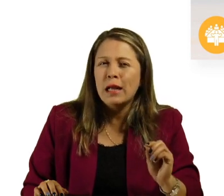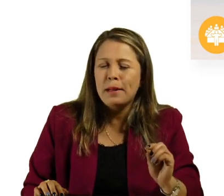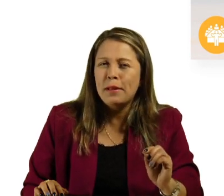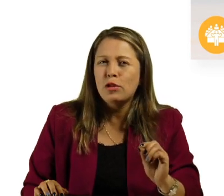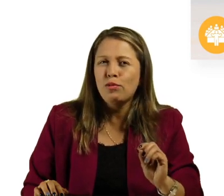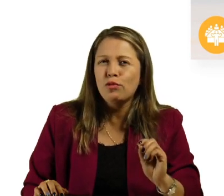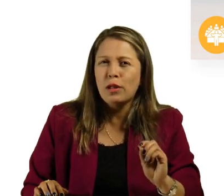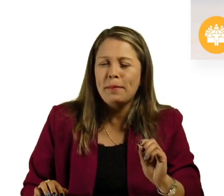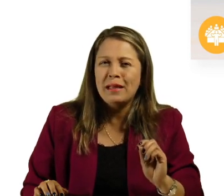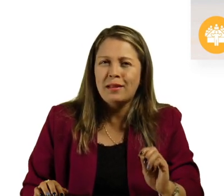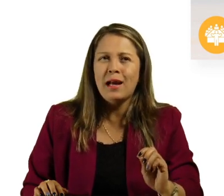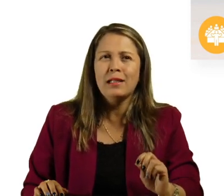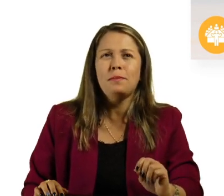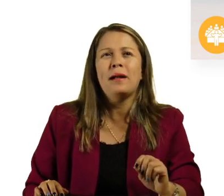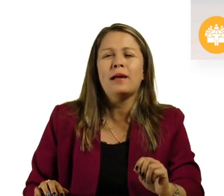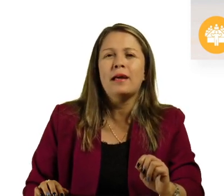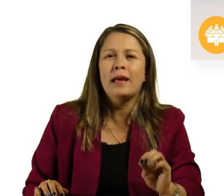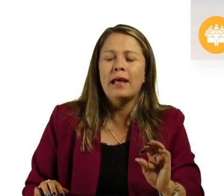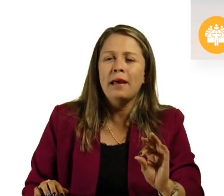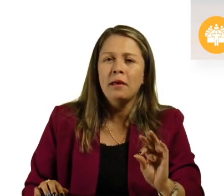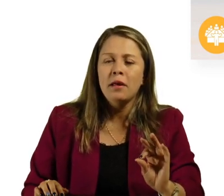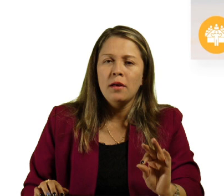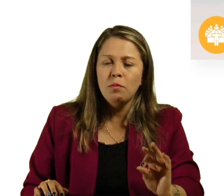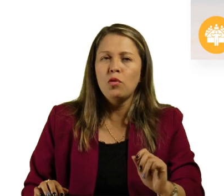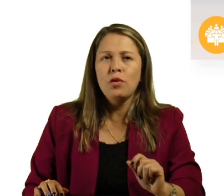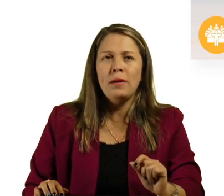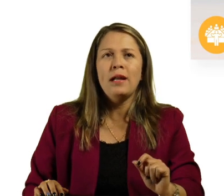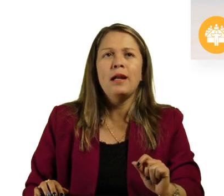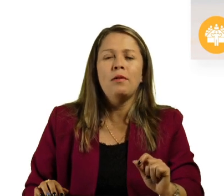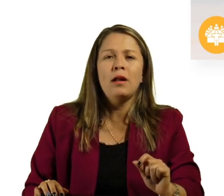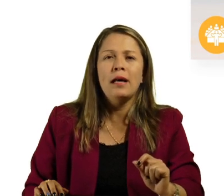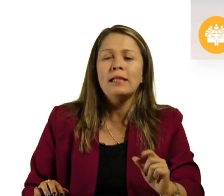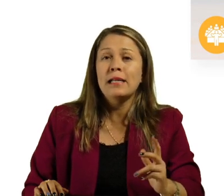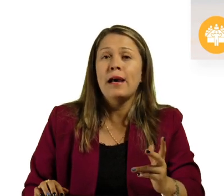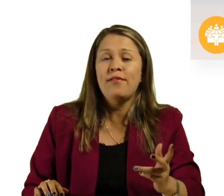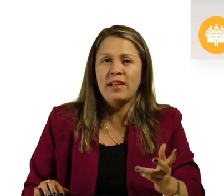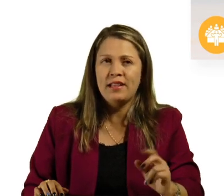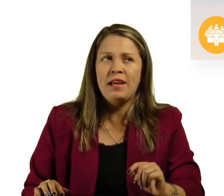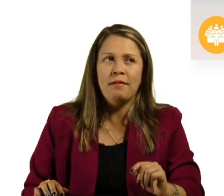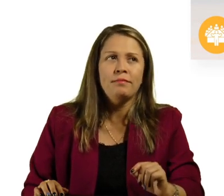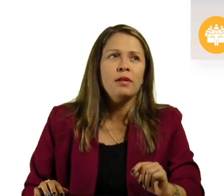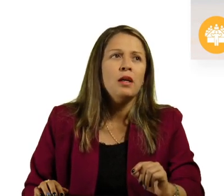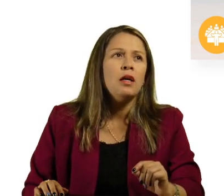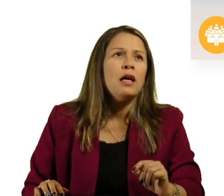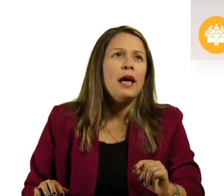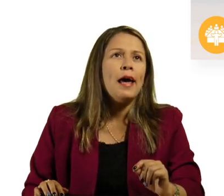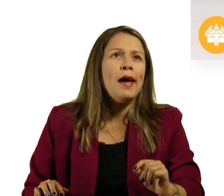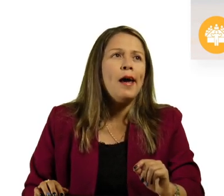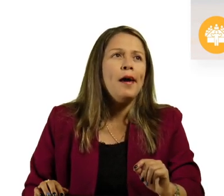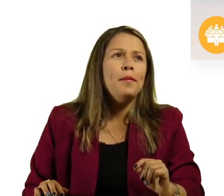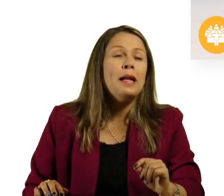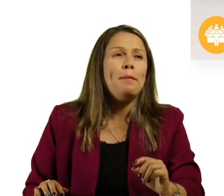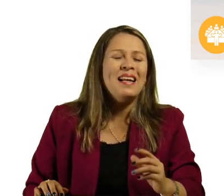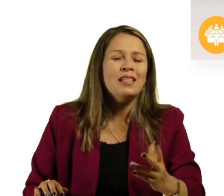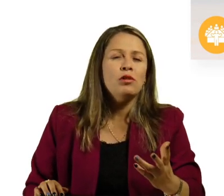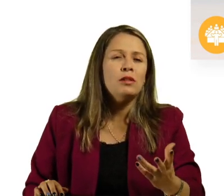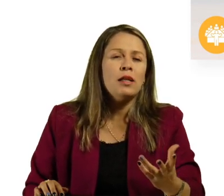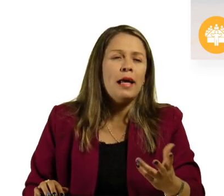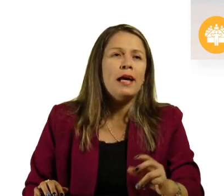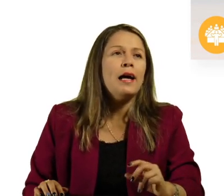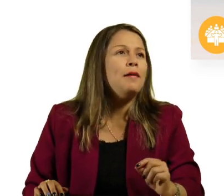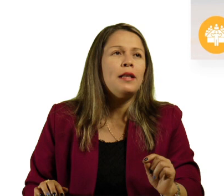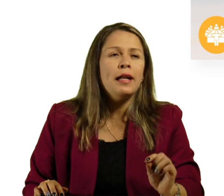unos elementos fundamentales para que quede muy bien elaborada y sea efectiva. La